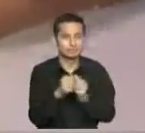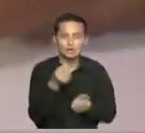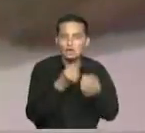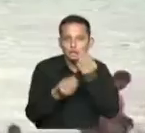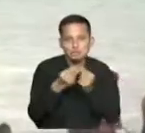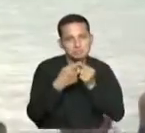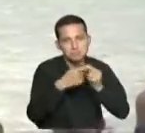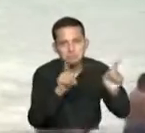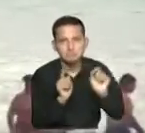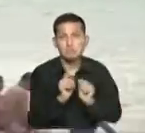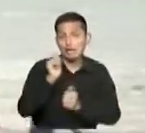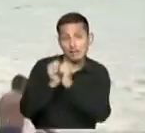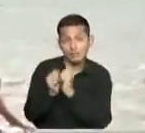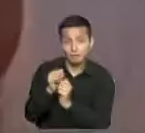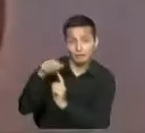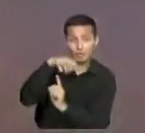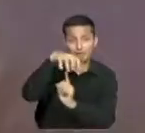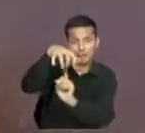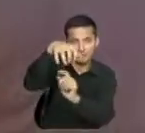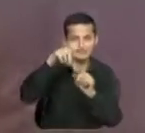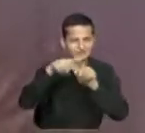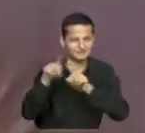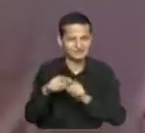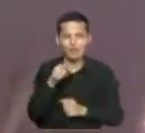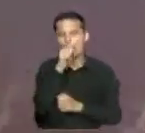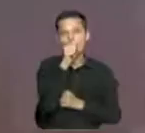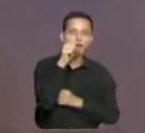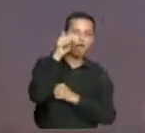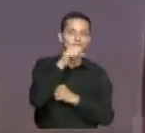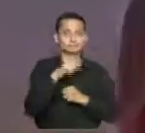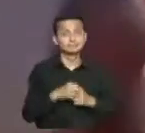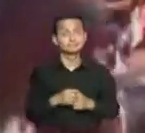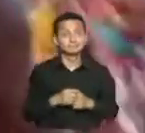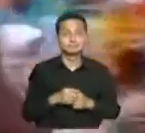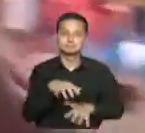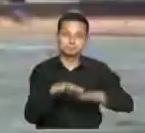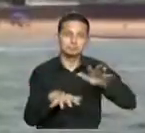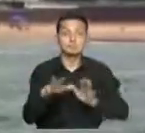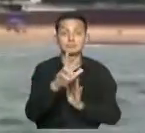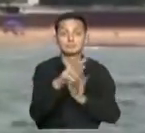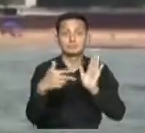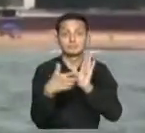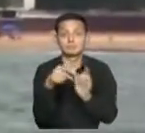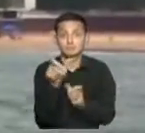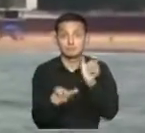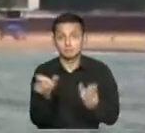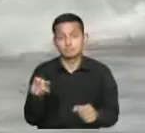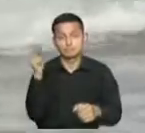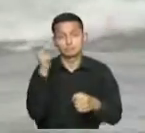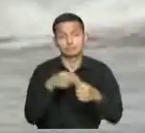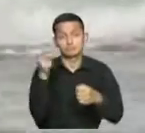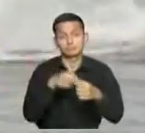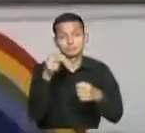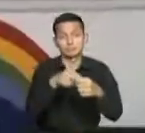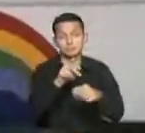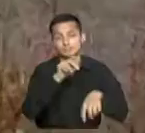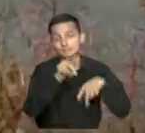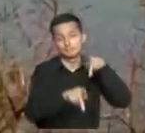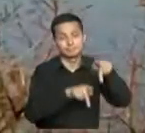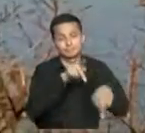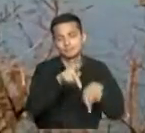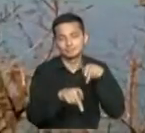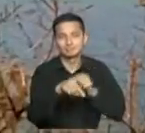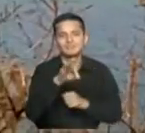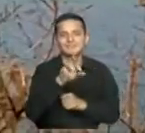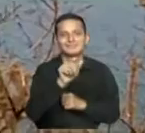gastronómicos, deportes extremos y conciertos. Se estima que un promedio de 3.000 visitantes ingresaron por día a las playas de